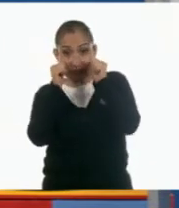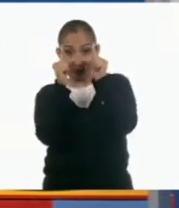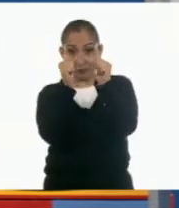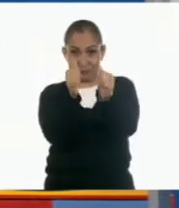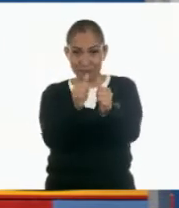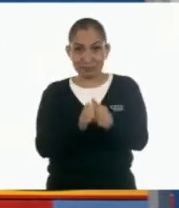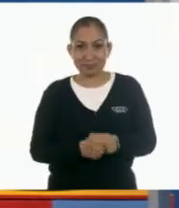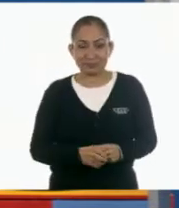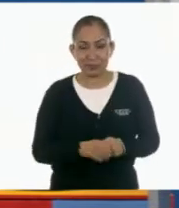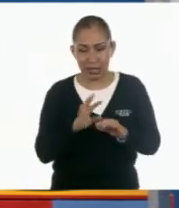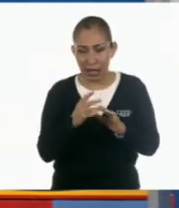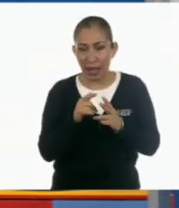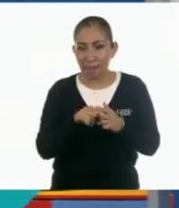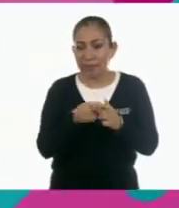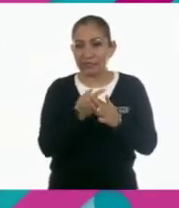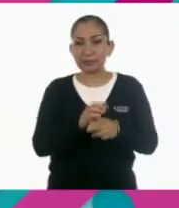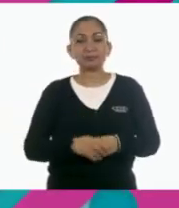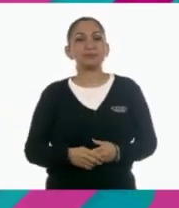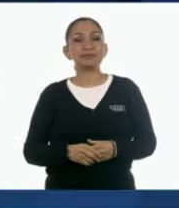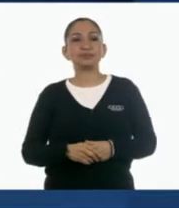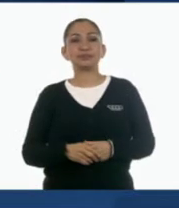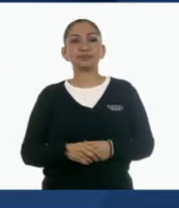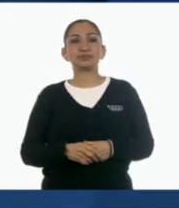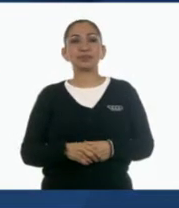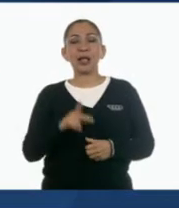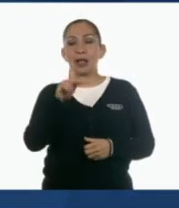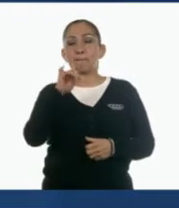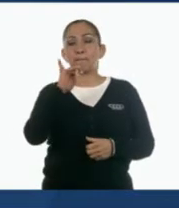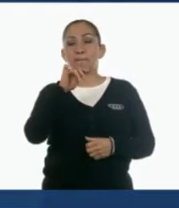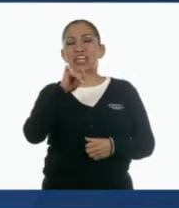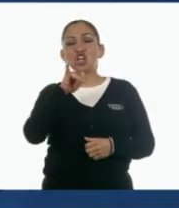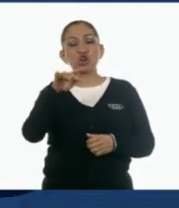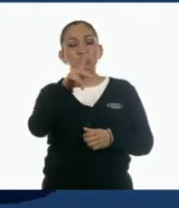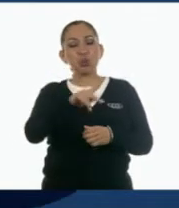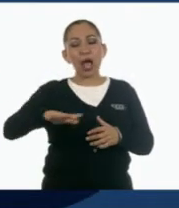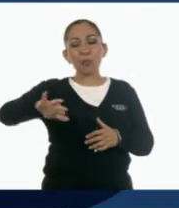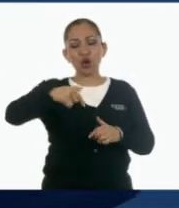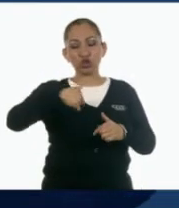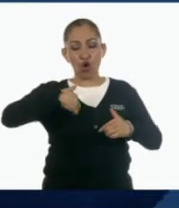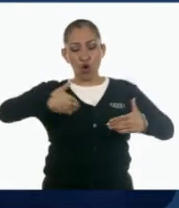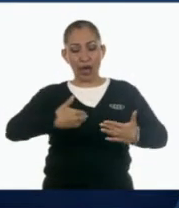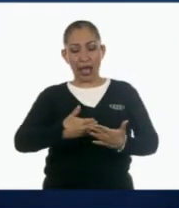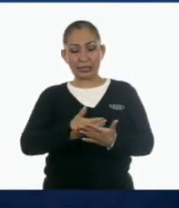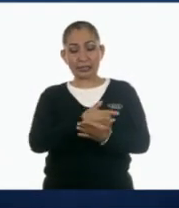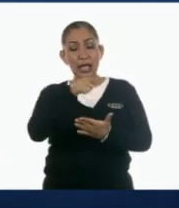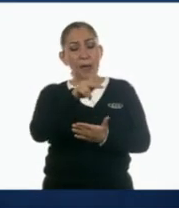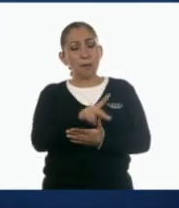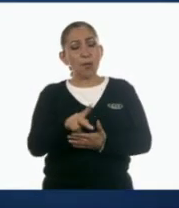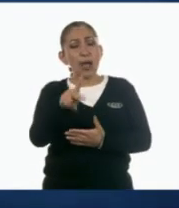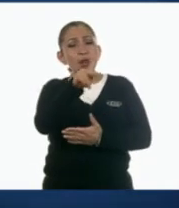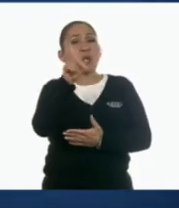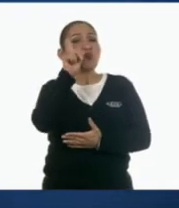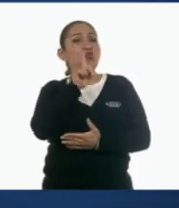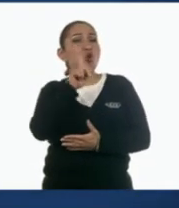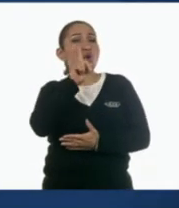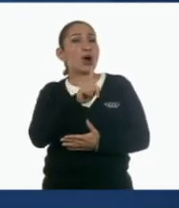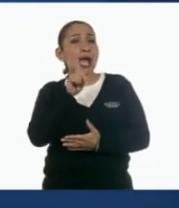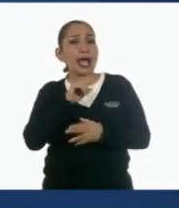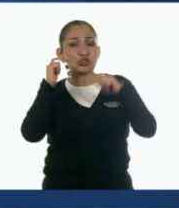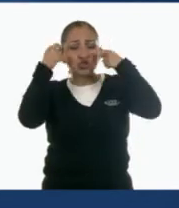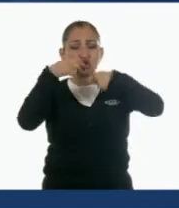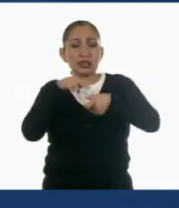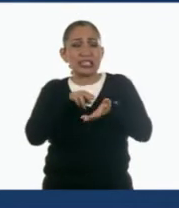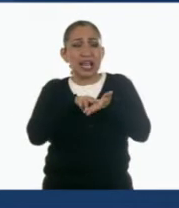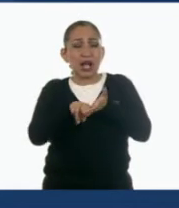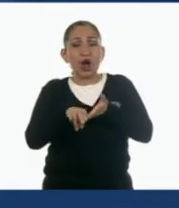atención y vamos a comenzar. Pinos, el pueblo donde nací, es el pueblo de las mujeres enlutadas